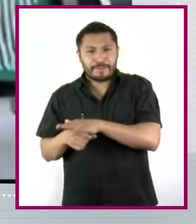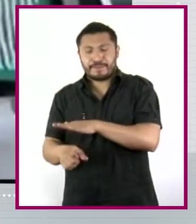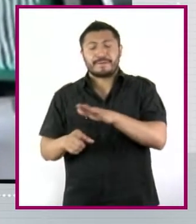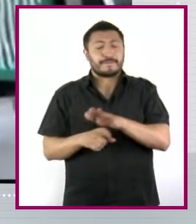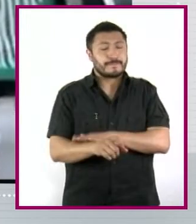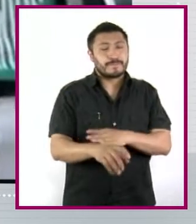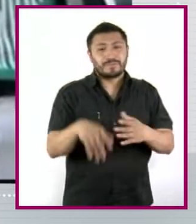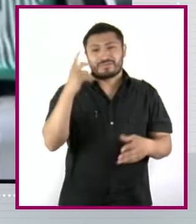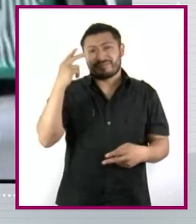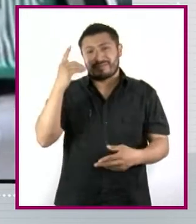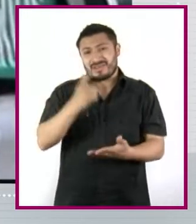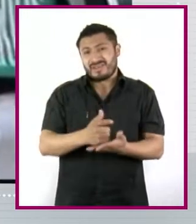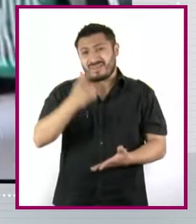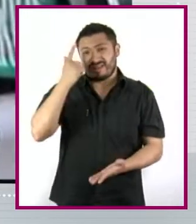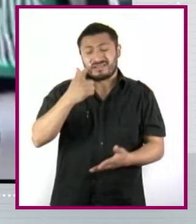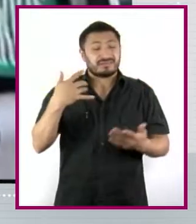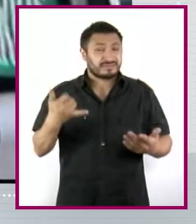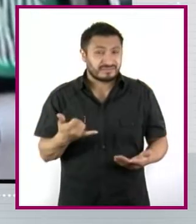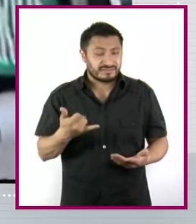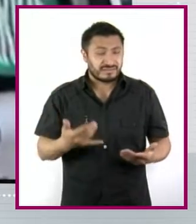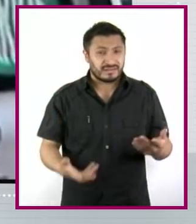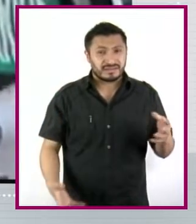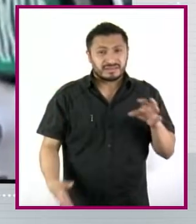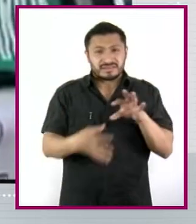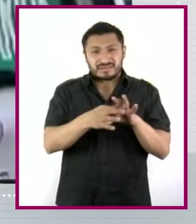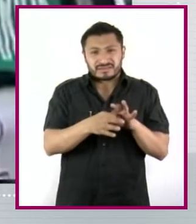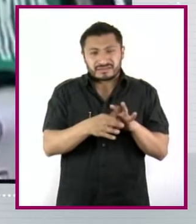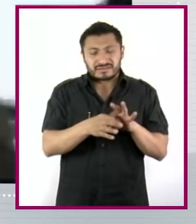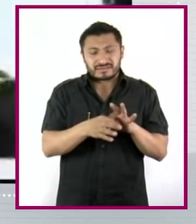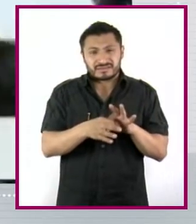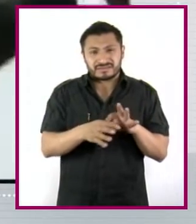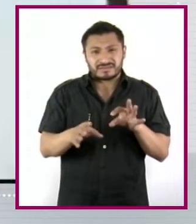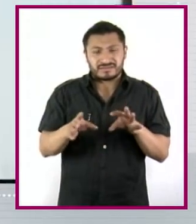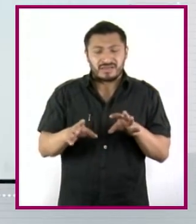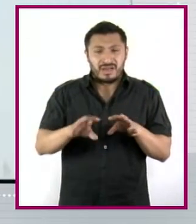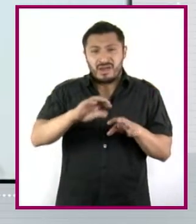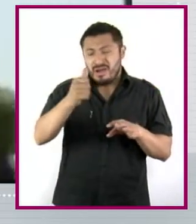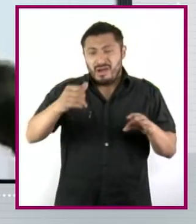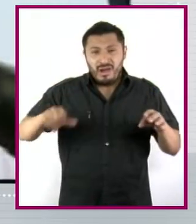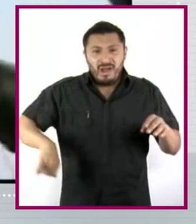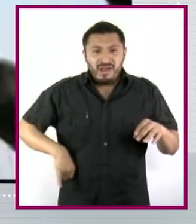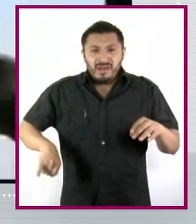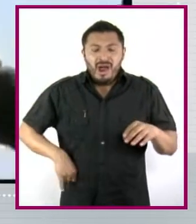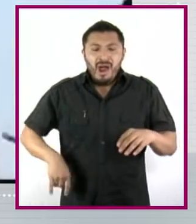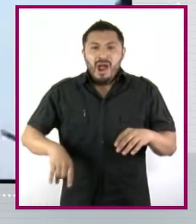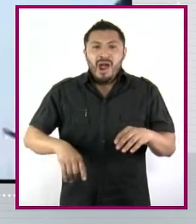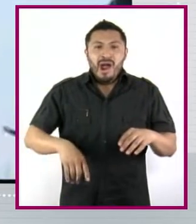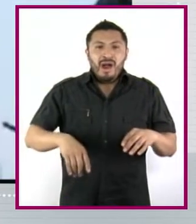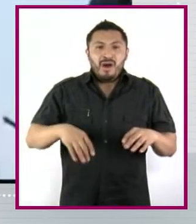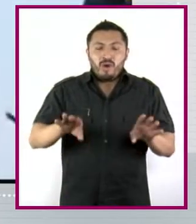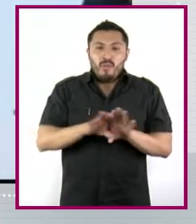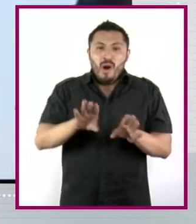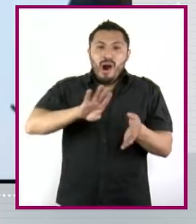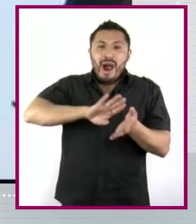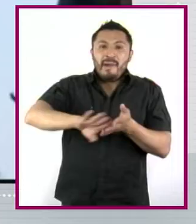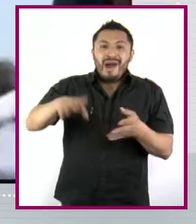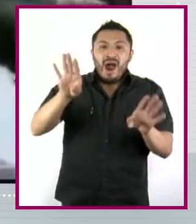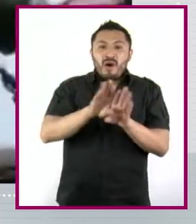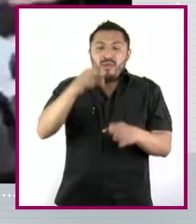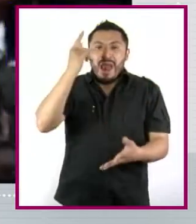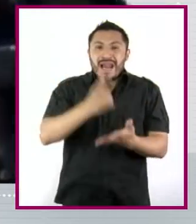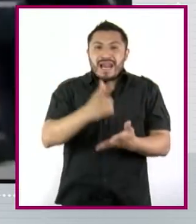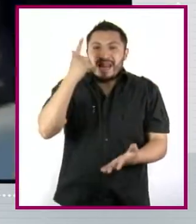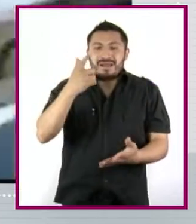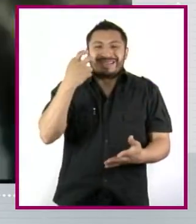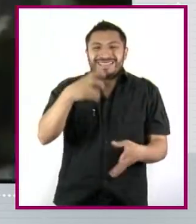el grado de vinculación a intereses ajenos ha sido muy alta, y eso lo ha constatado y